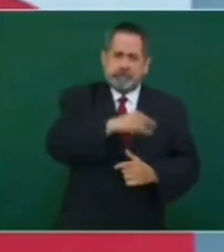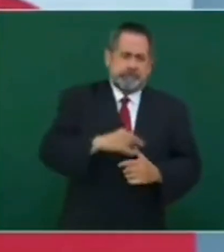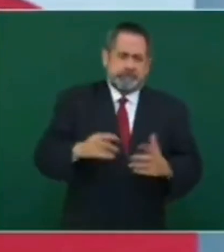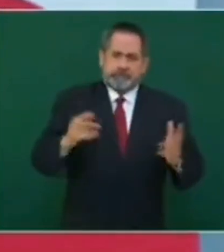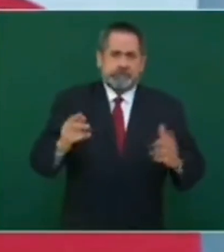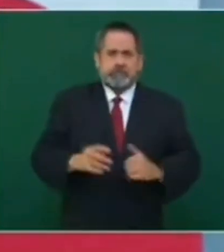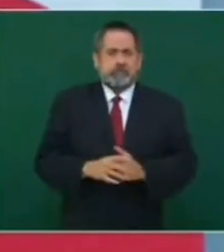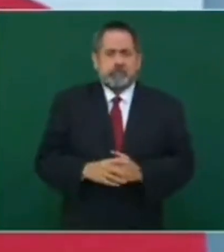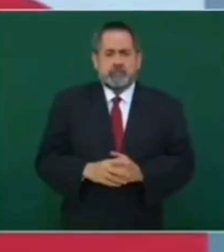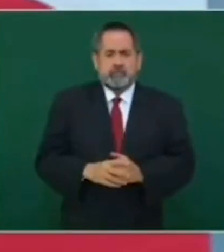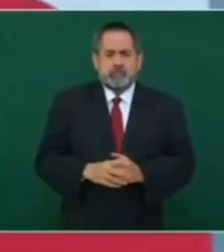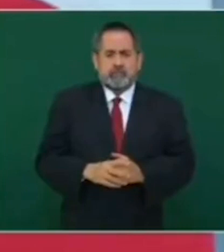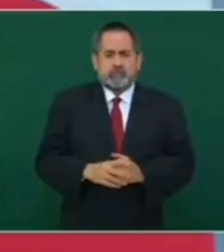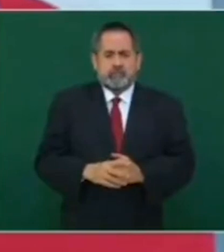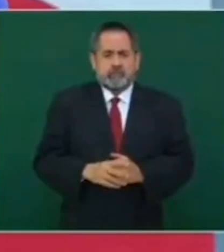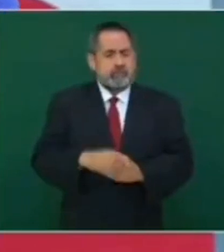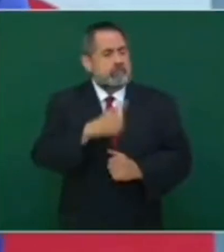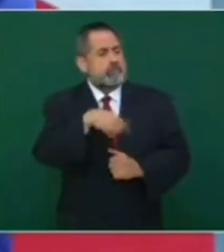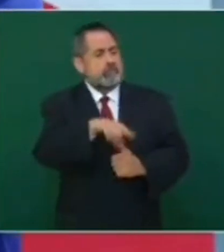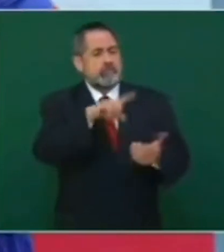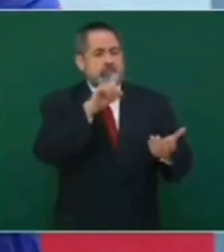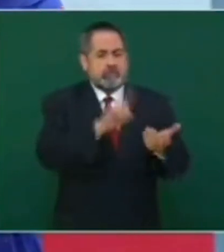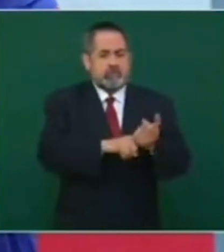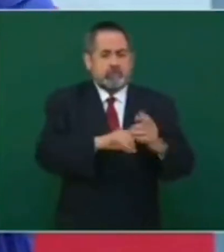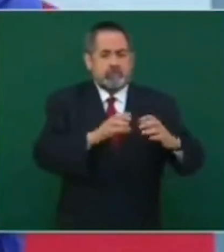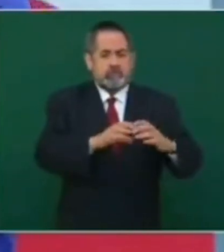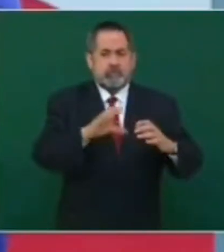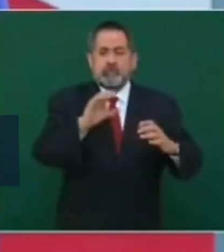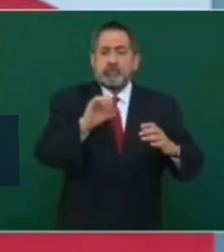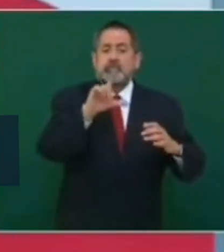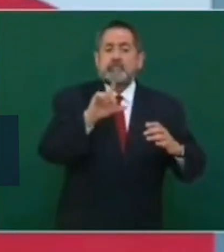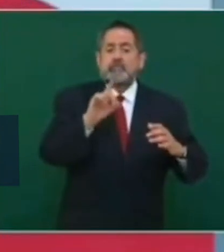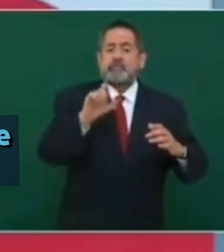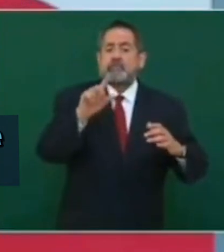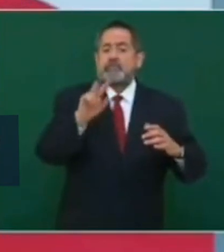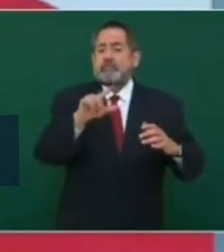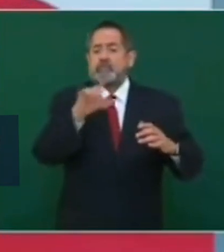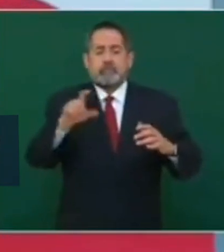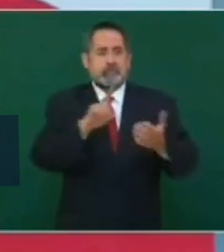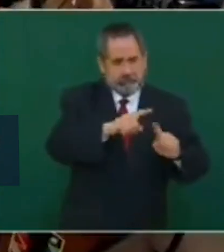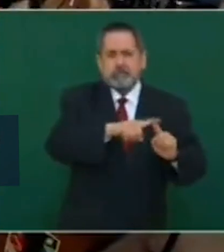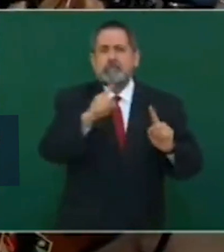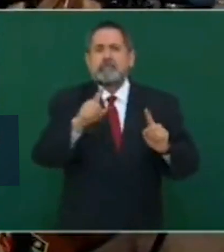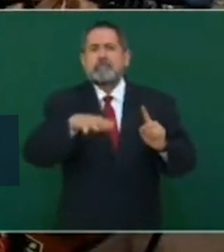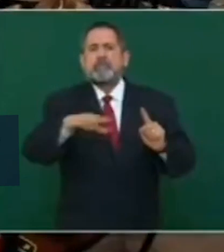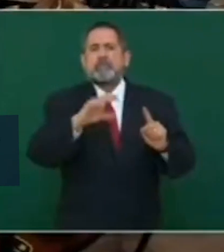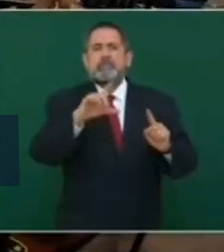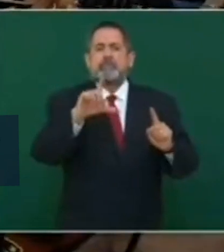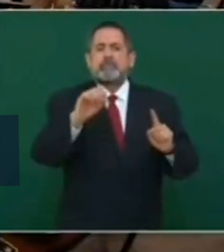hay más pensamiento conservador en la colonia del valle de las lomas por